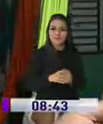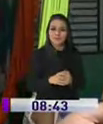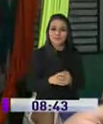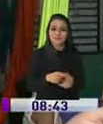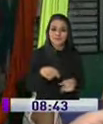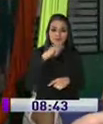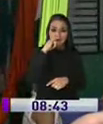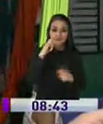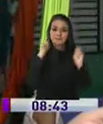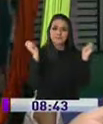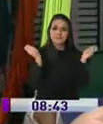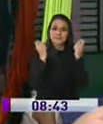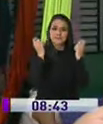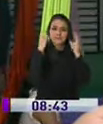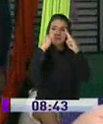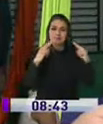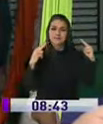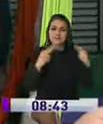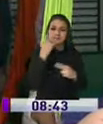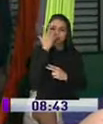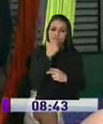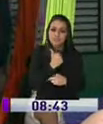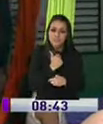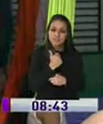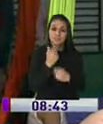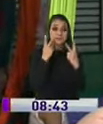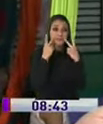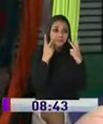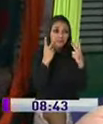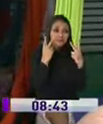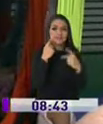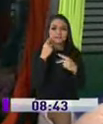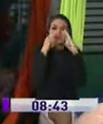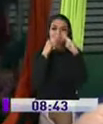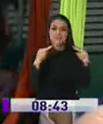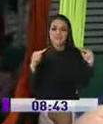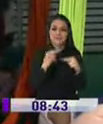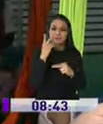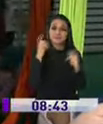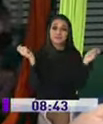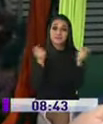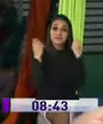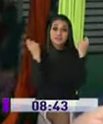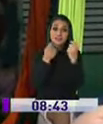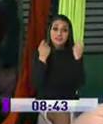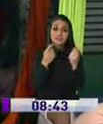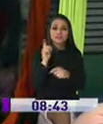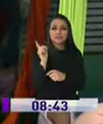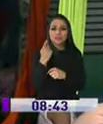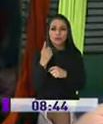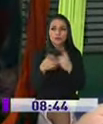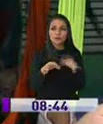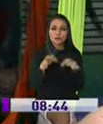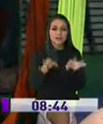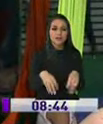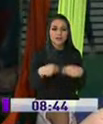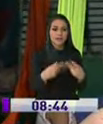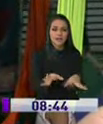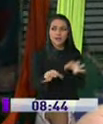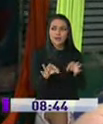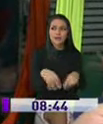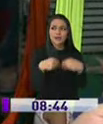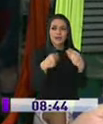niños y brindarles un hermoso espectáculo para Navidad, porque en esta fiesta no solo es regalo, sino el